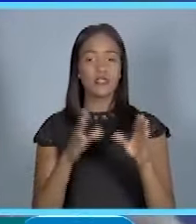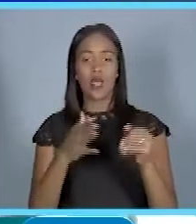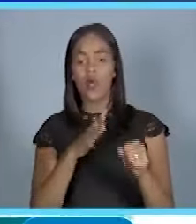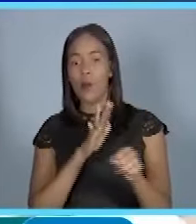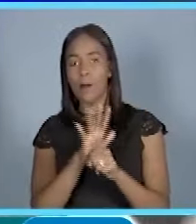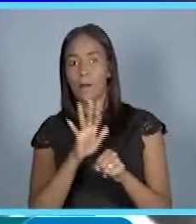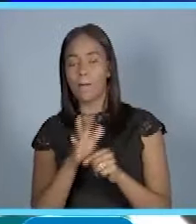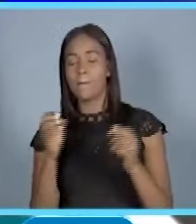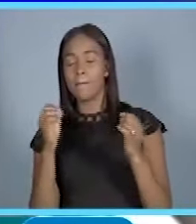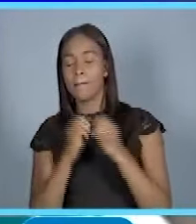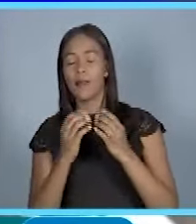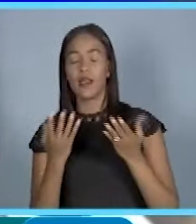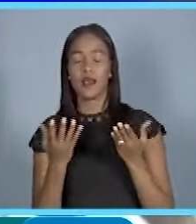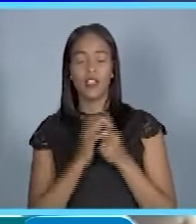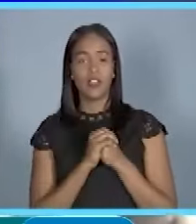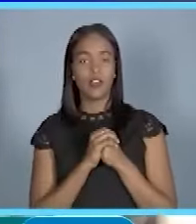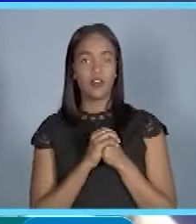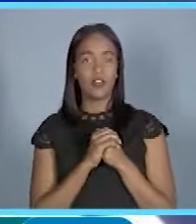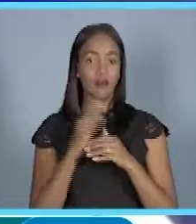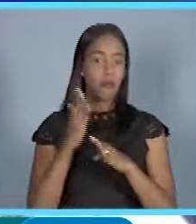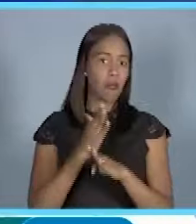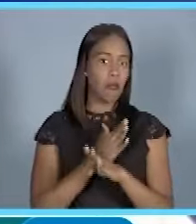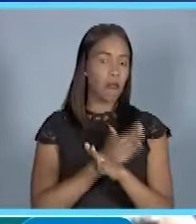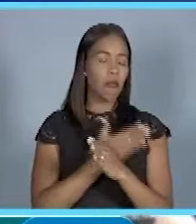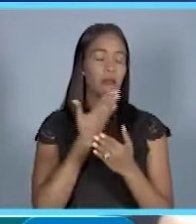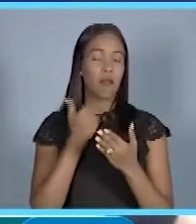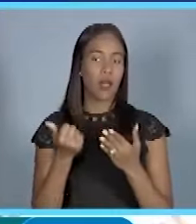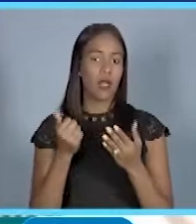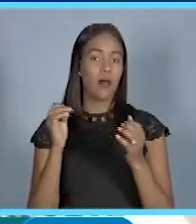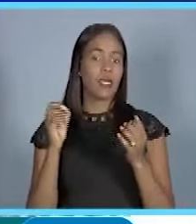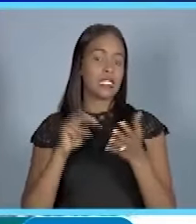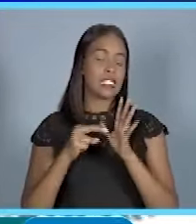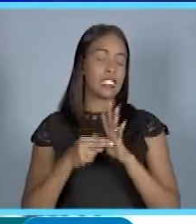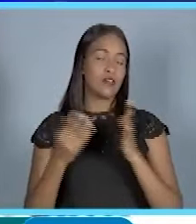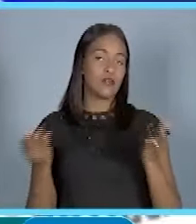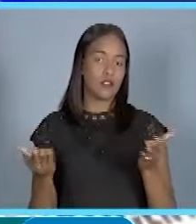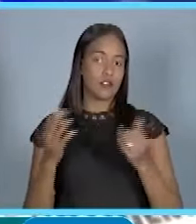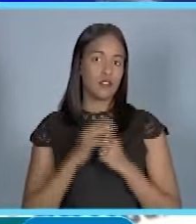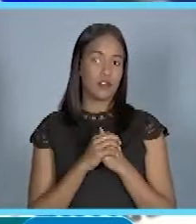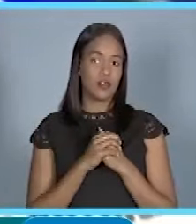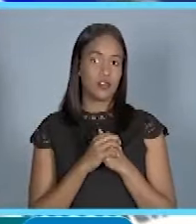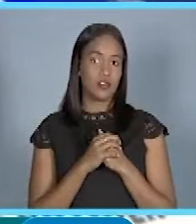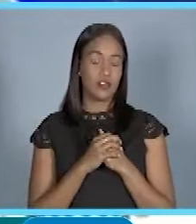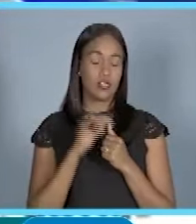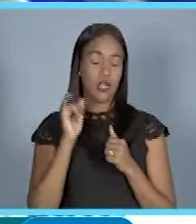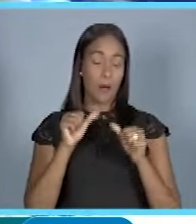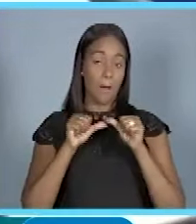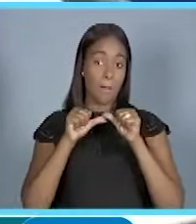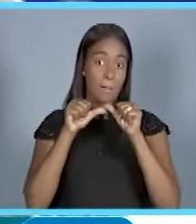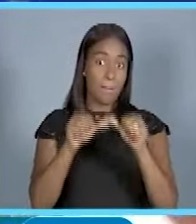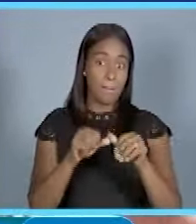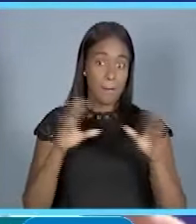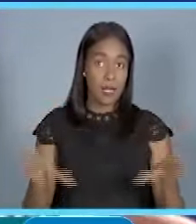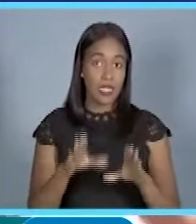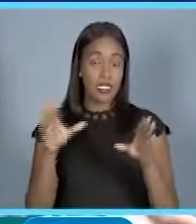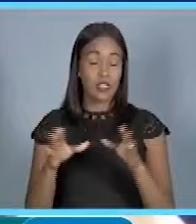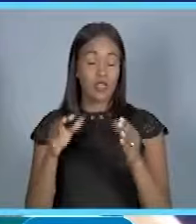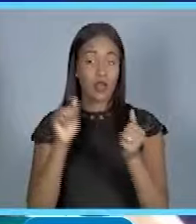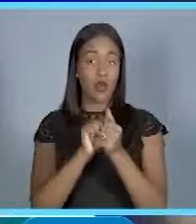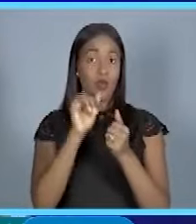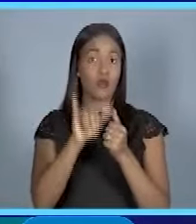completarlos, de mejorarlos, de manera que espero que este siga el curso